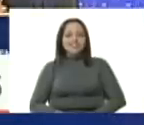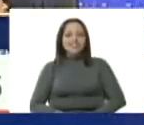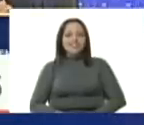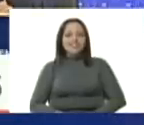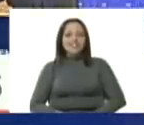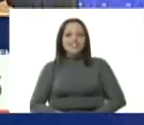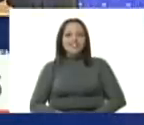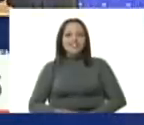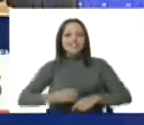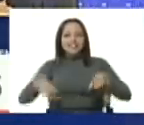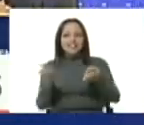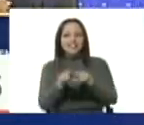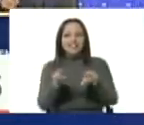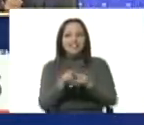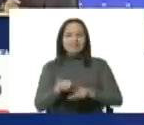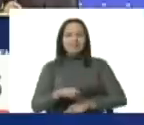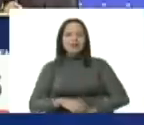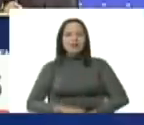Igualmente,